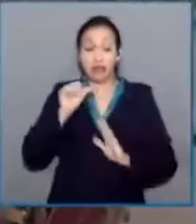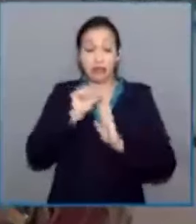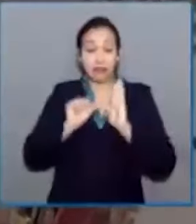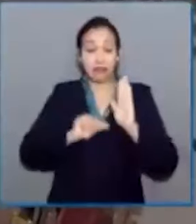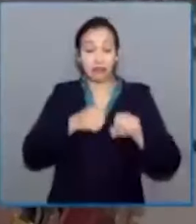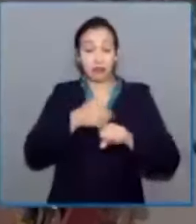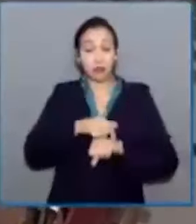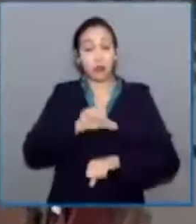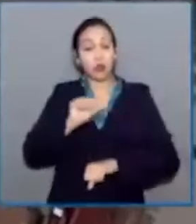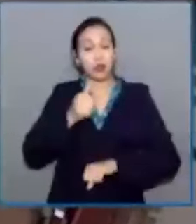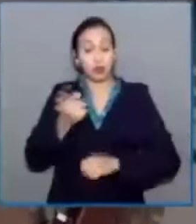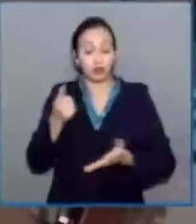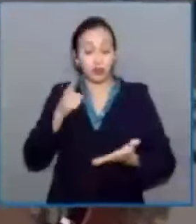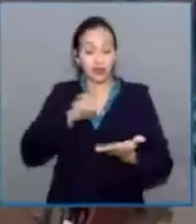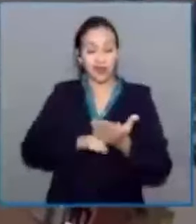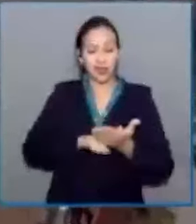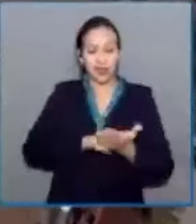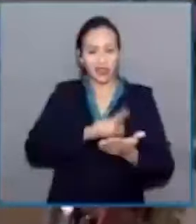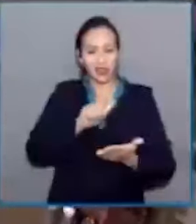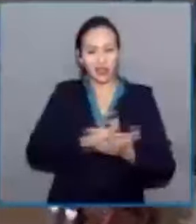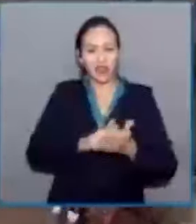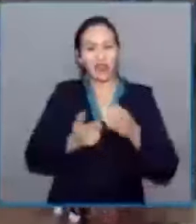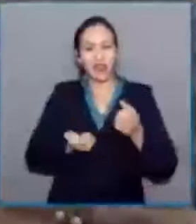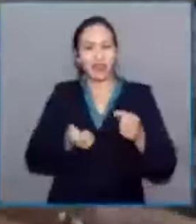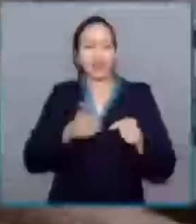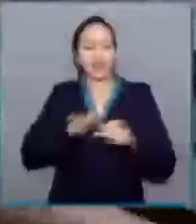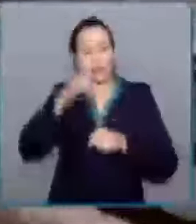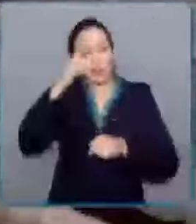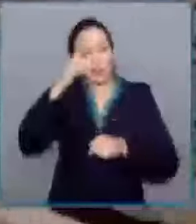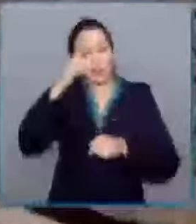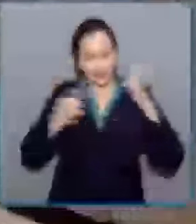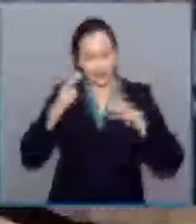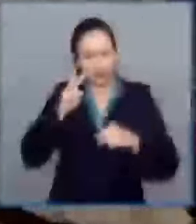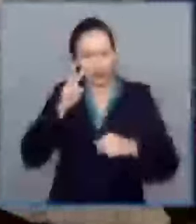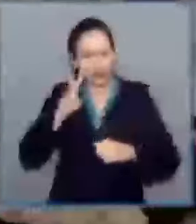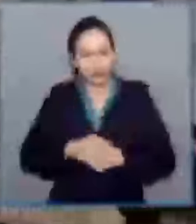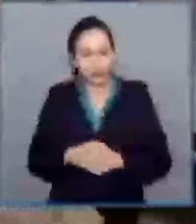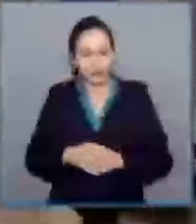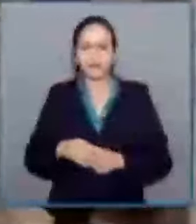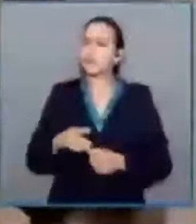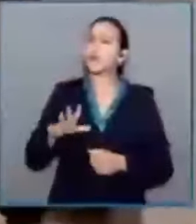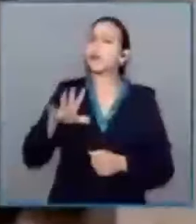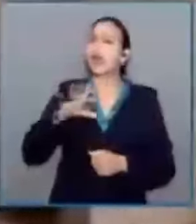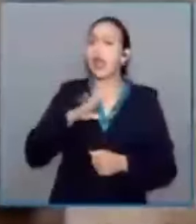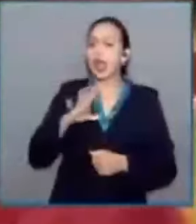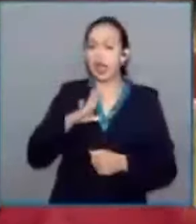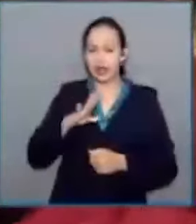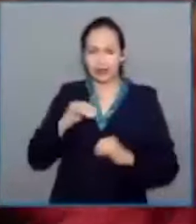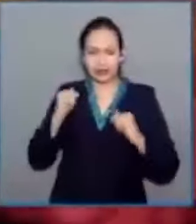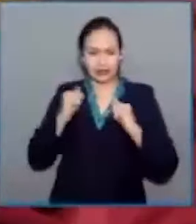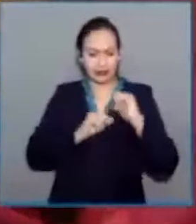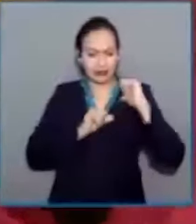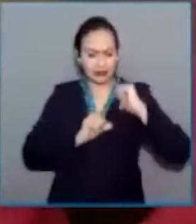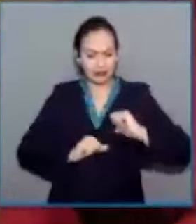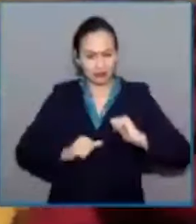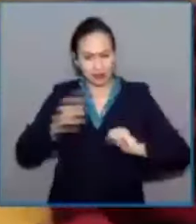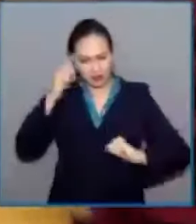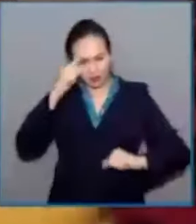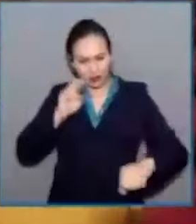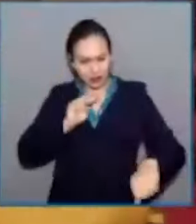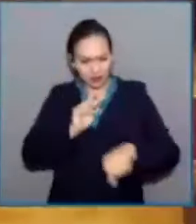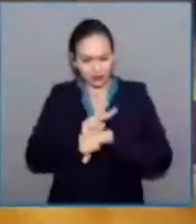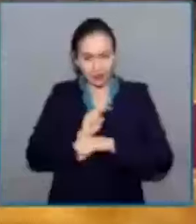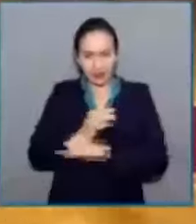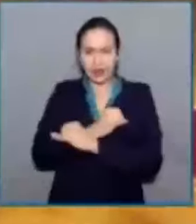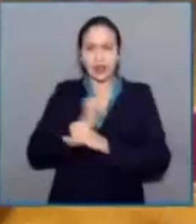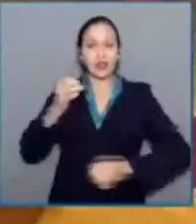judicial que faculta a la suprema corte para velar por la autonomía del poder judicial de la federación y por la independencia de